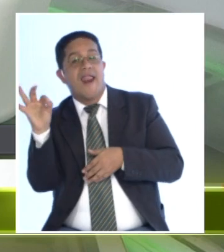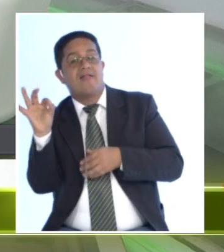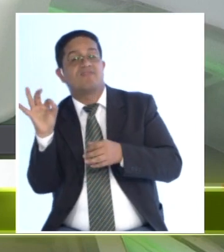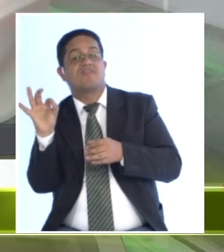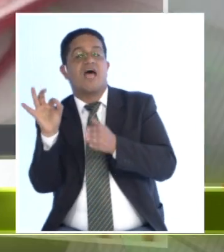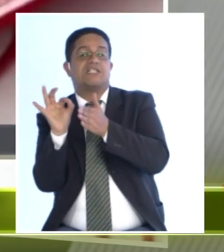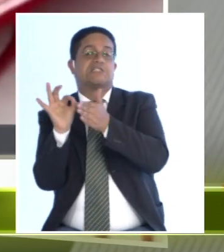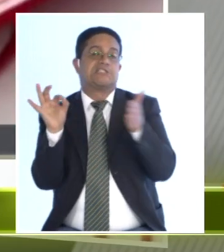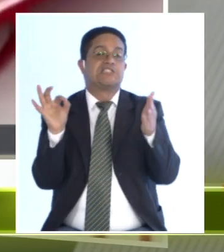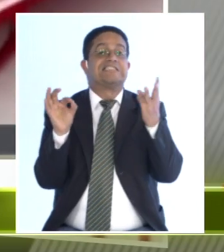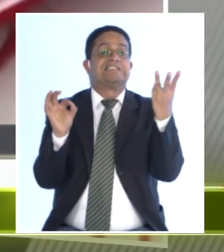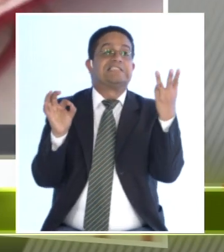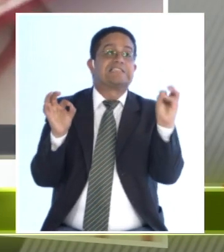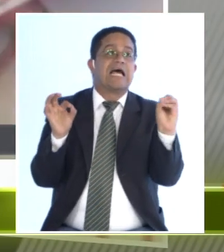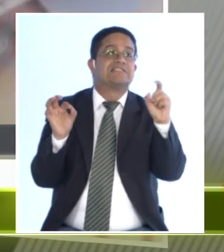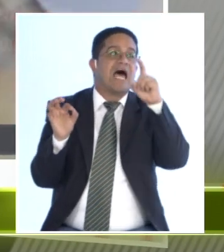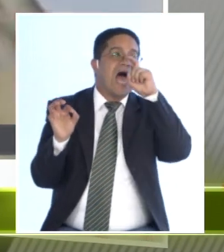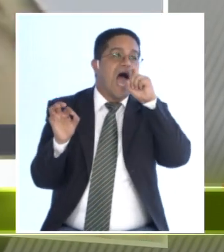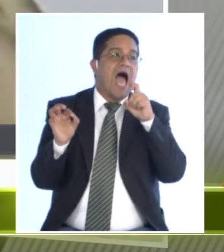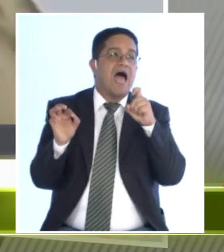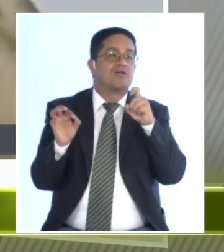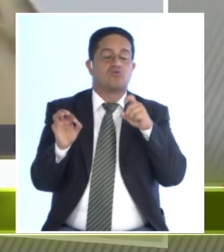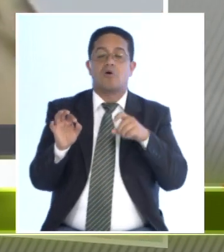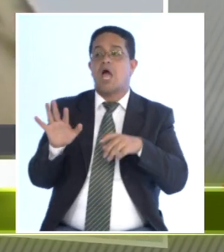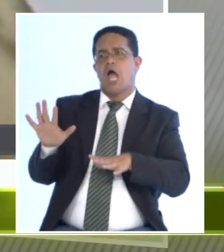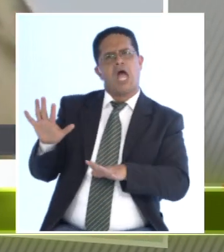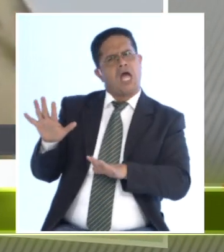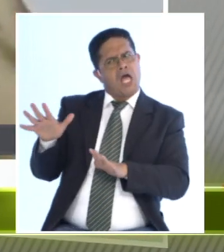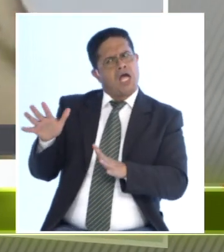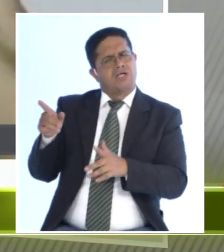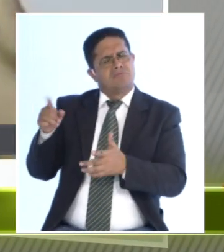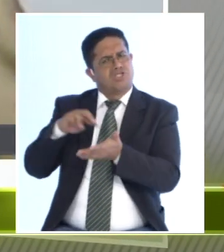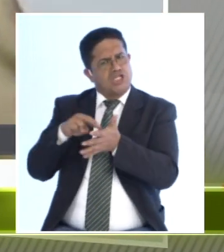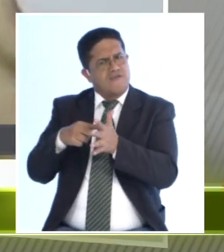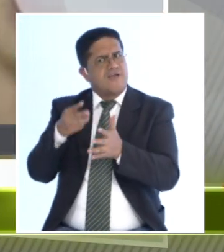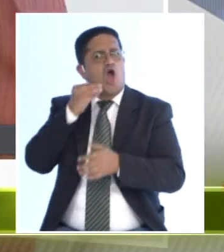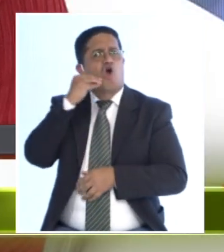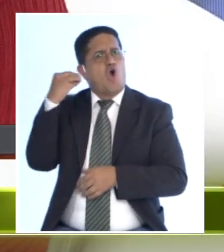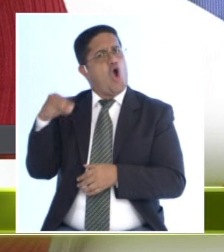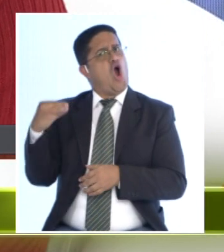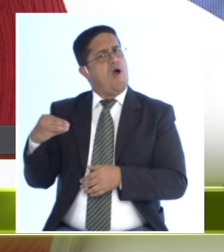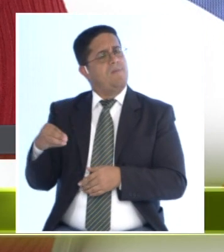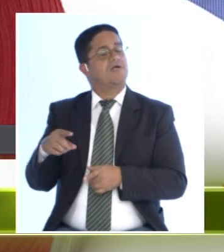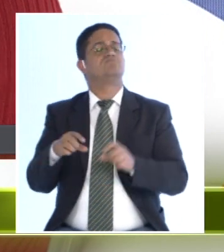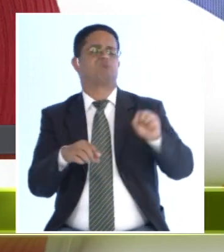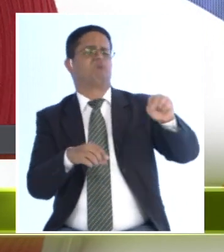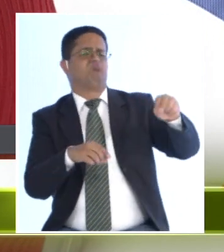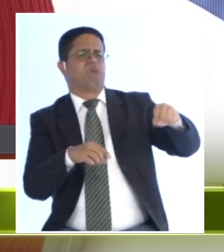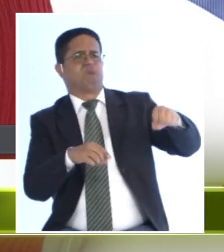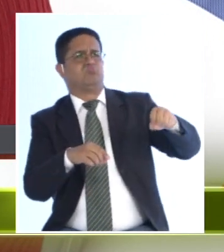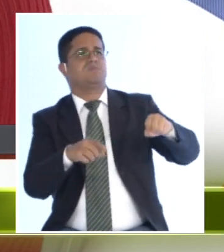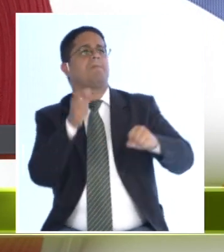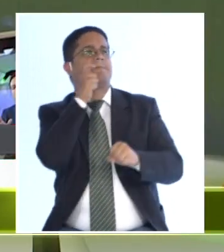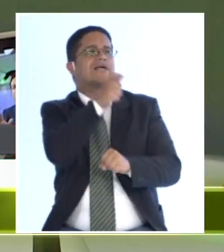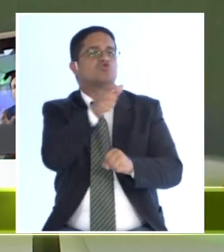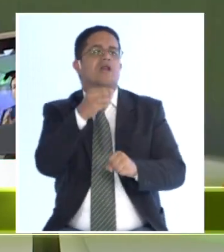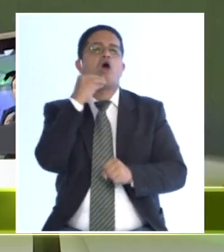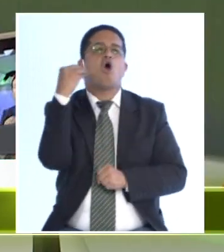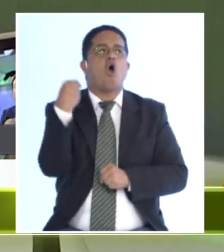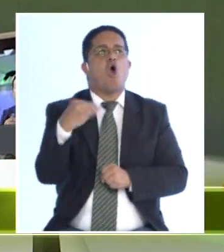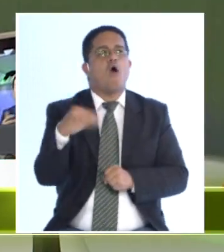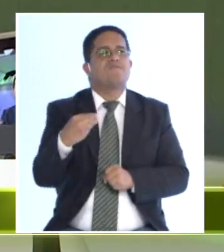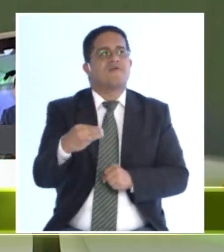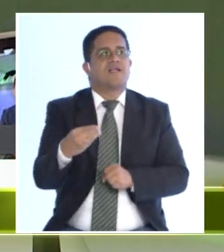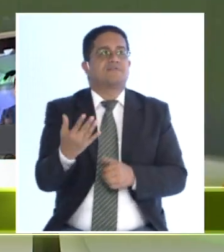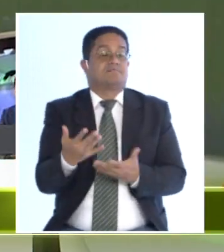años de edad, 30 a 45 O sea años que la de edad. incidencia es una edad joven. Sí, son pacientes jóvenes, son pacientes